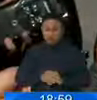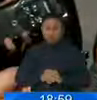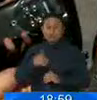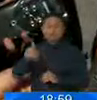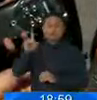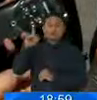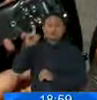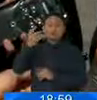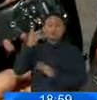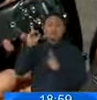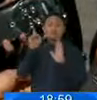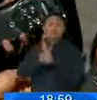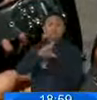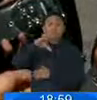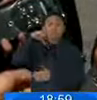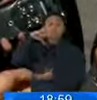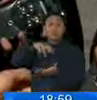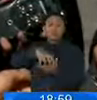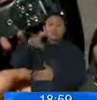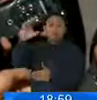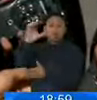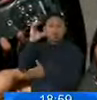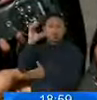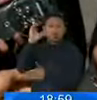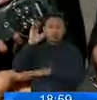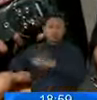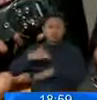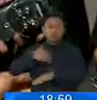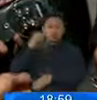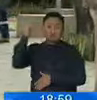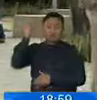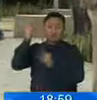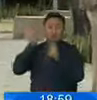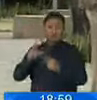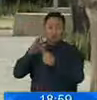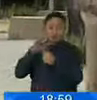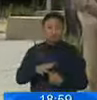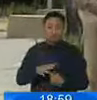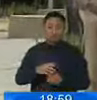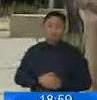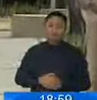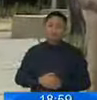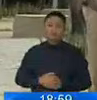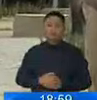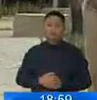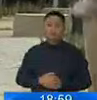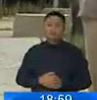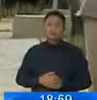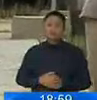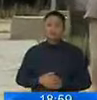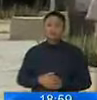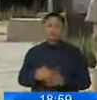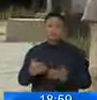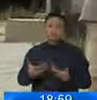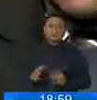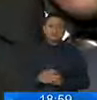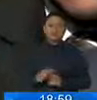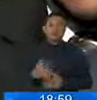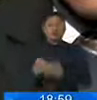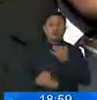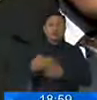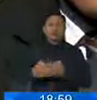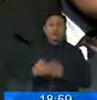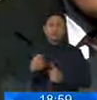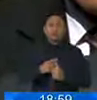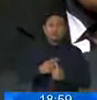Estado colombiano por haber violentado mis derechos humanos. De esta forma se alista la audiencia preparatoria a juicio. Primero habrá